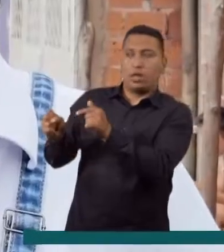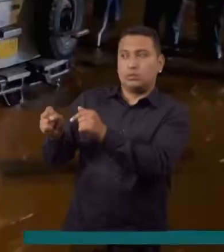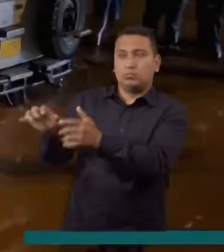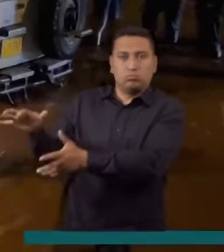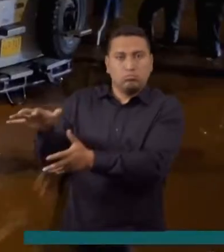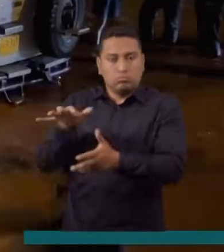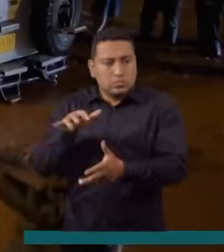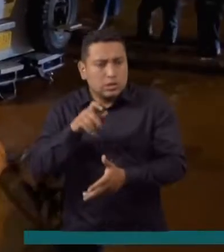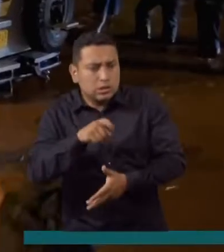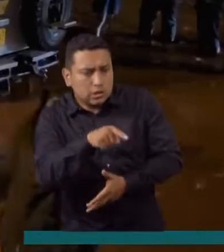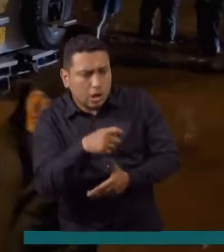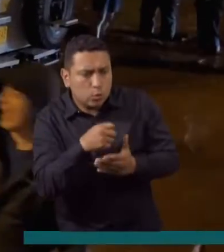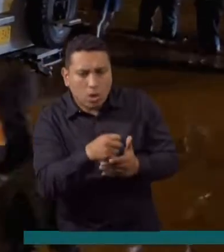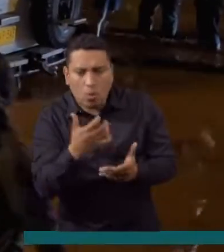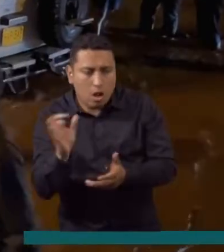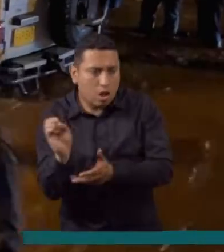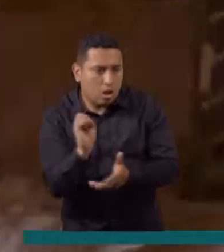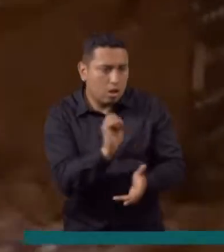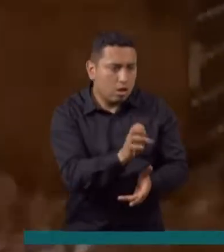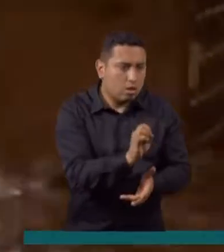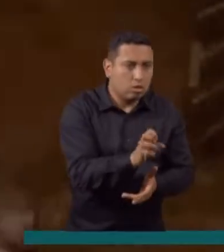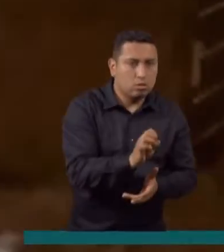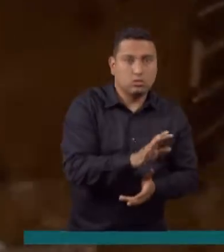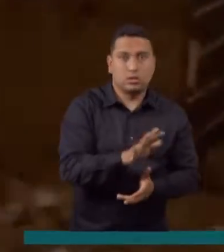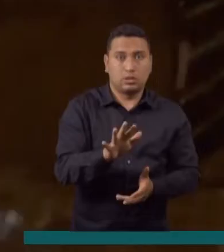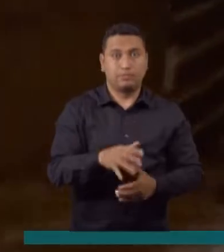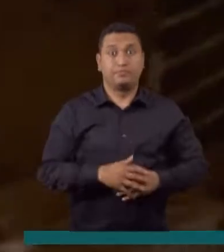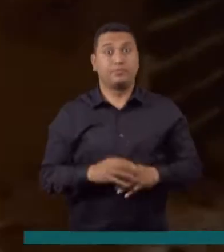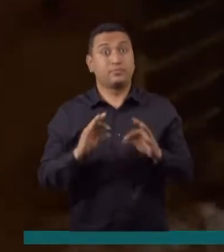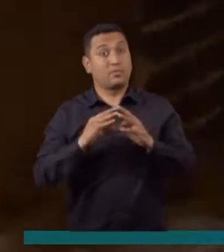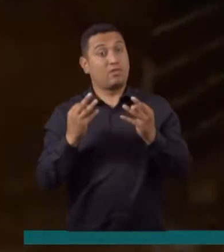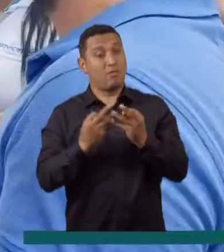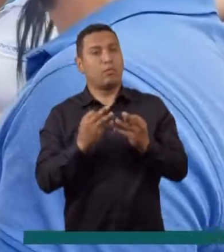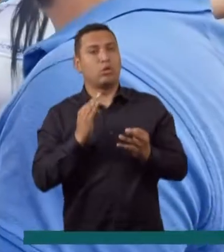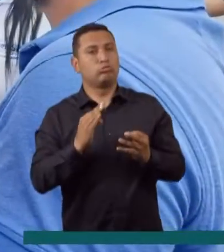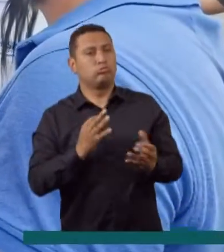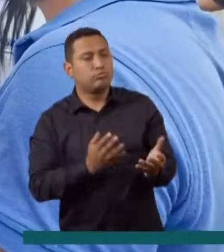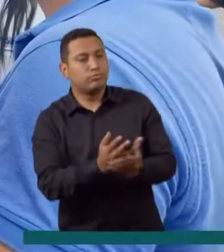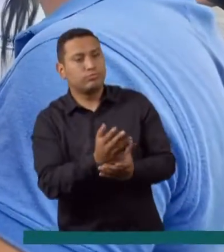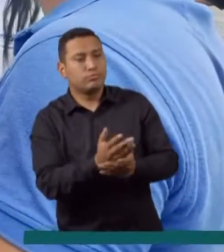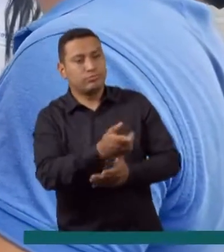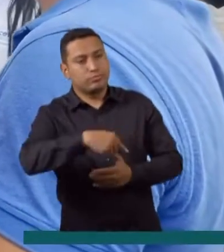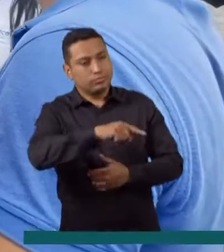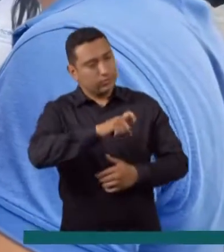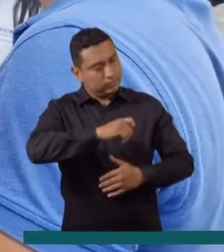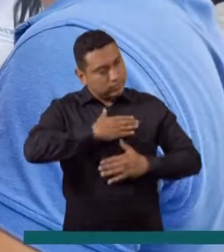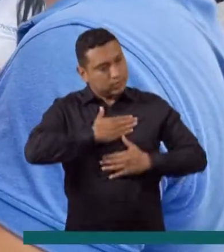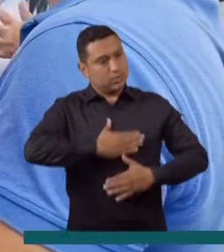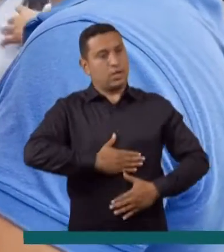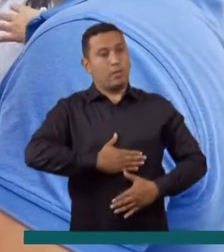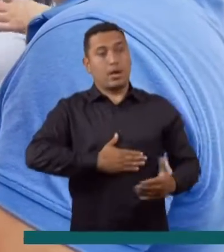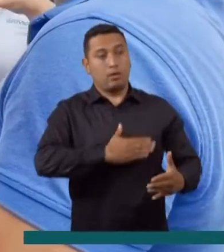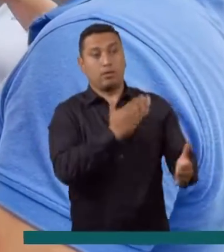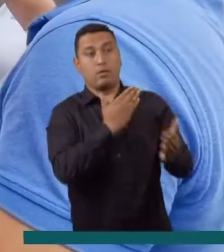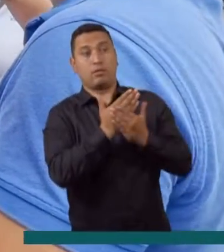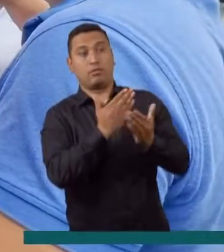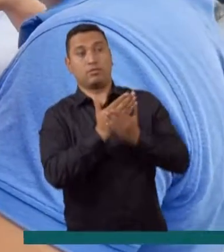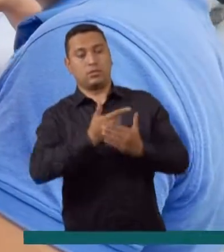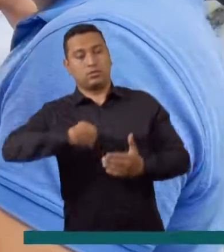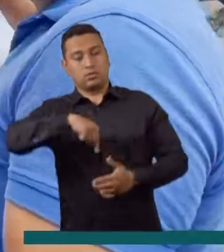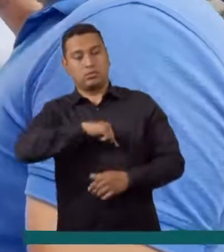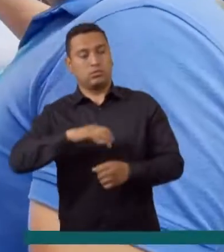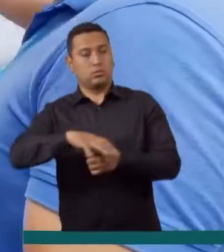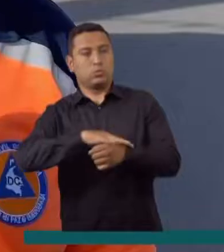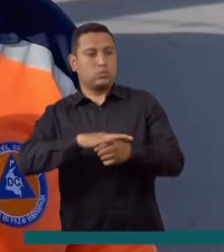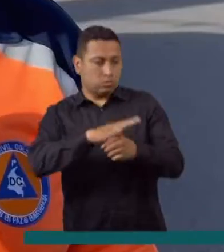tal específicamente. Ante cualquier caso de emergencias de evacuación de familias, lo primero es guardar la calma y atender el llamado de los organismos de